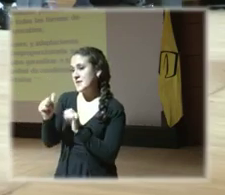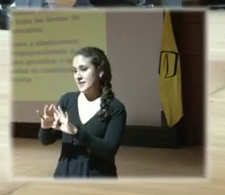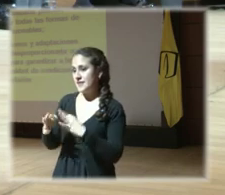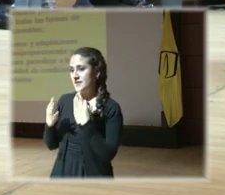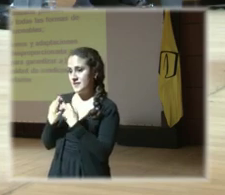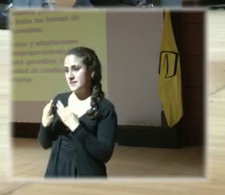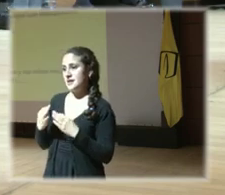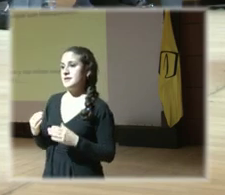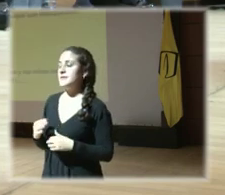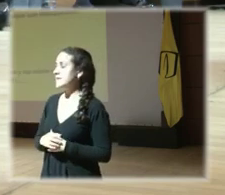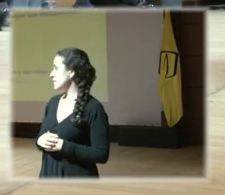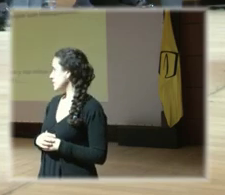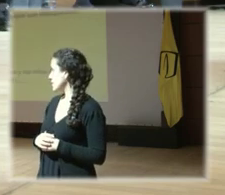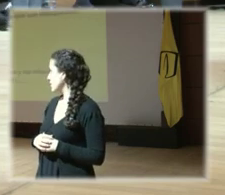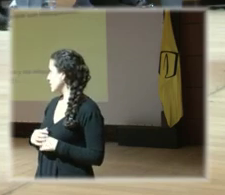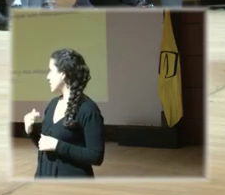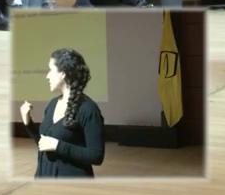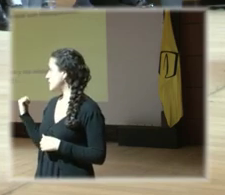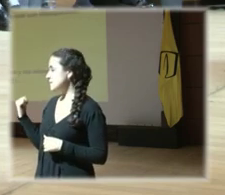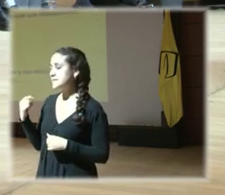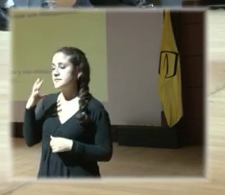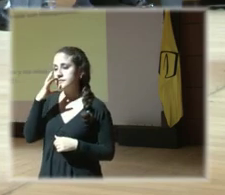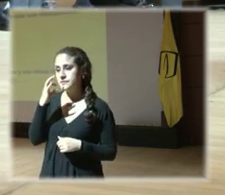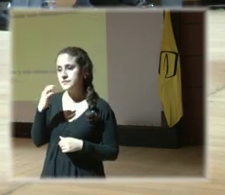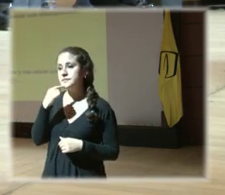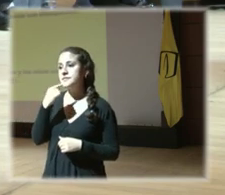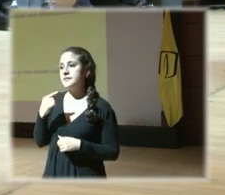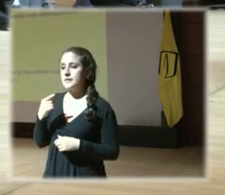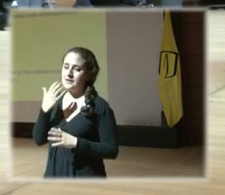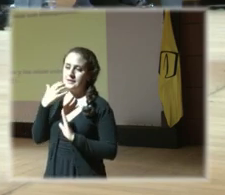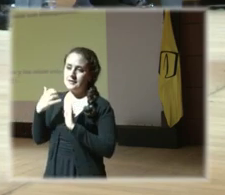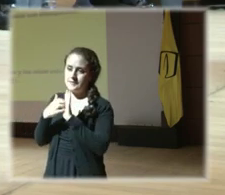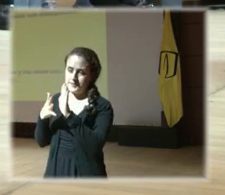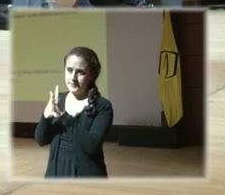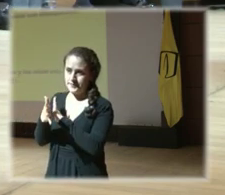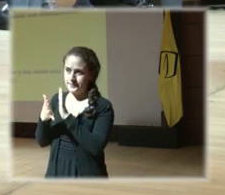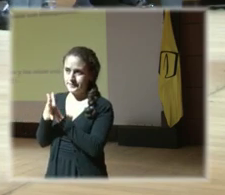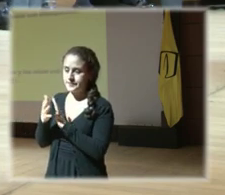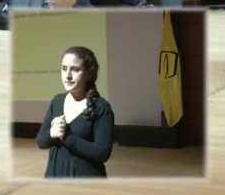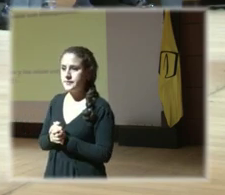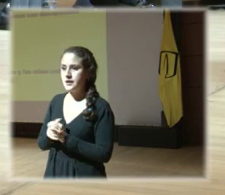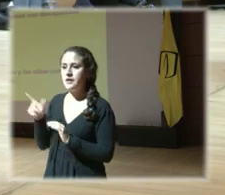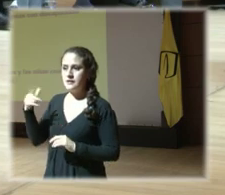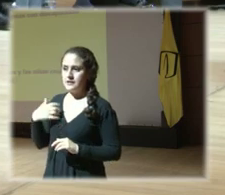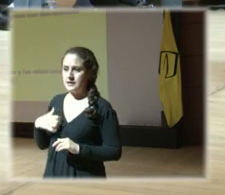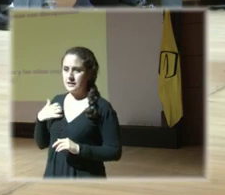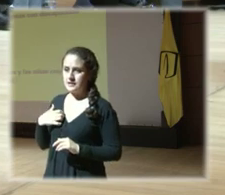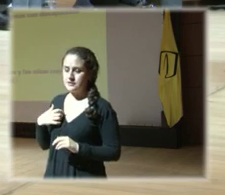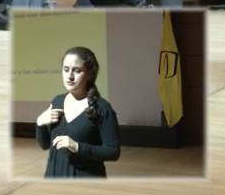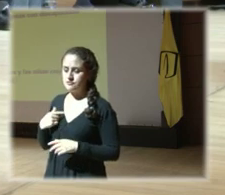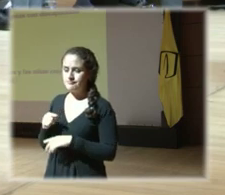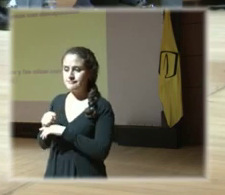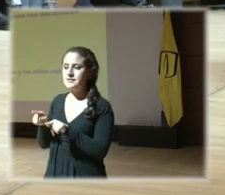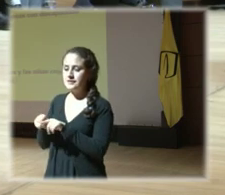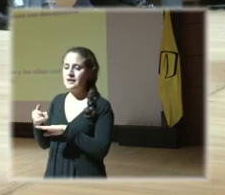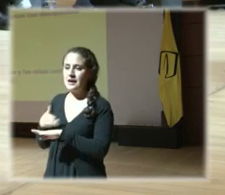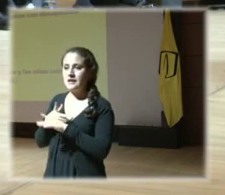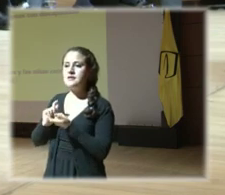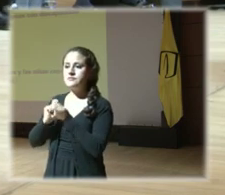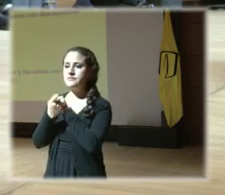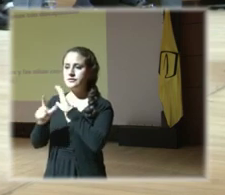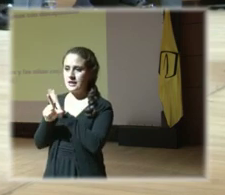ocurrir mediante un caso. Y simplemente para comentarles ejemplo, digamos, yo critico mucho el derecho argentino, pero nosotros tuvimos una